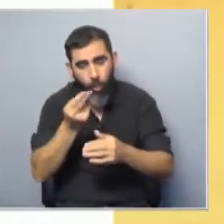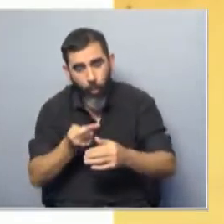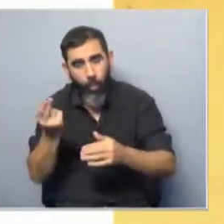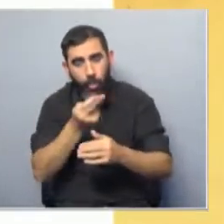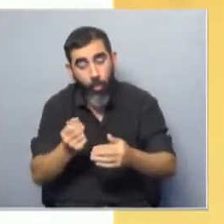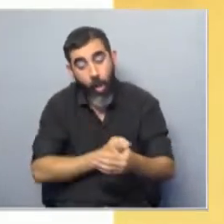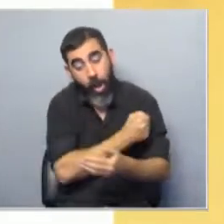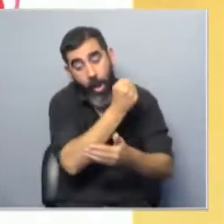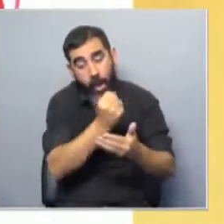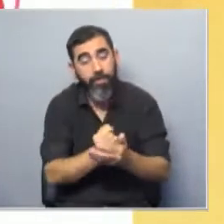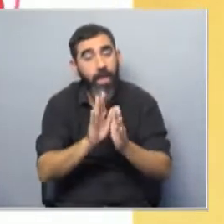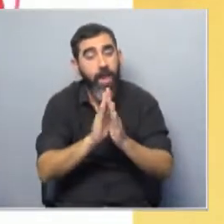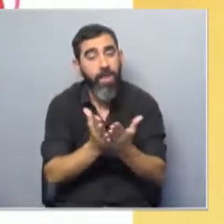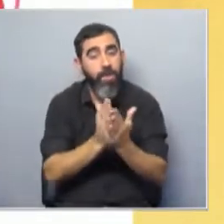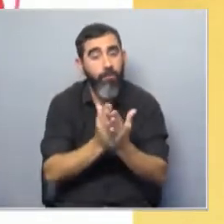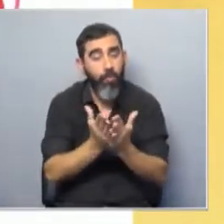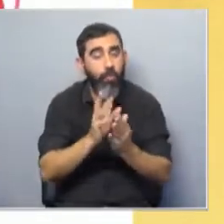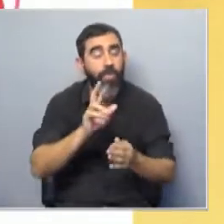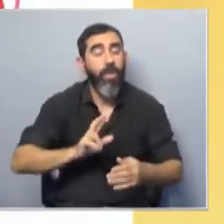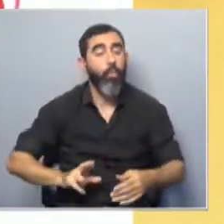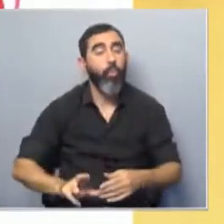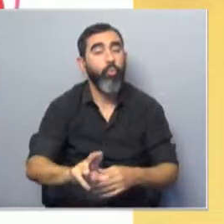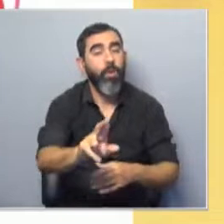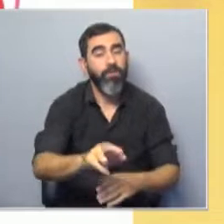llegué al librito de rutas.